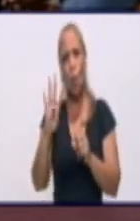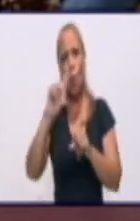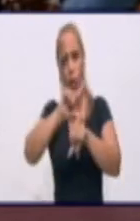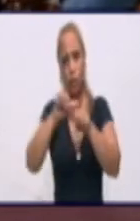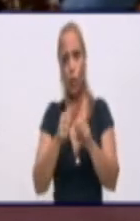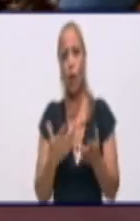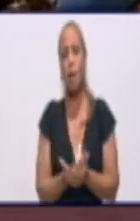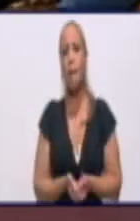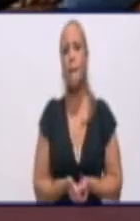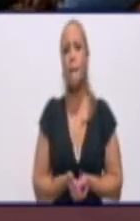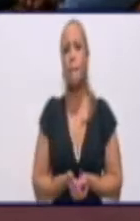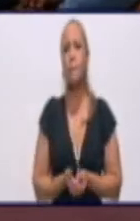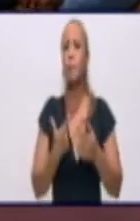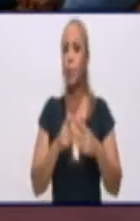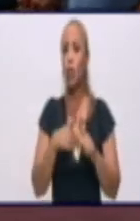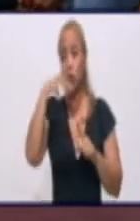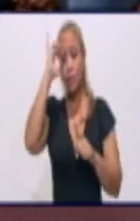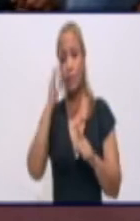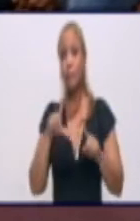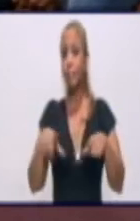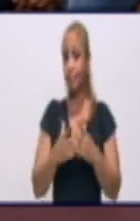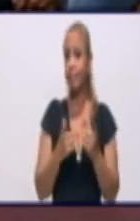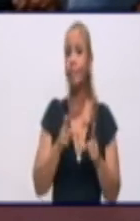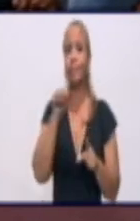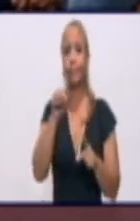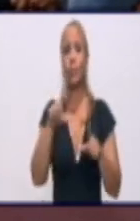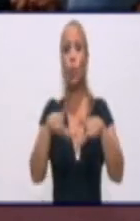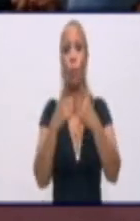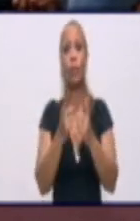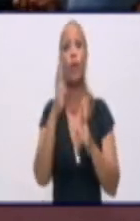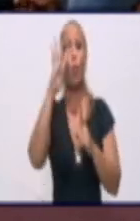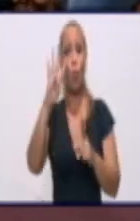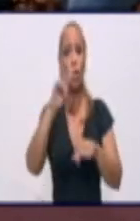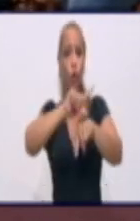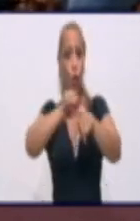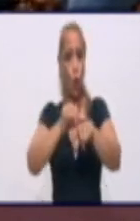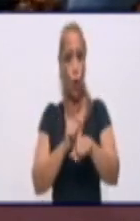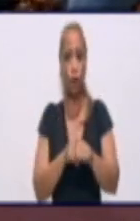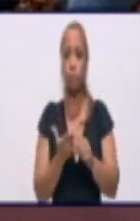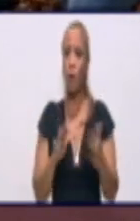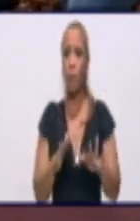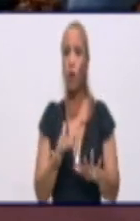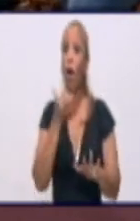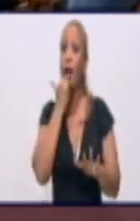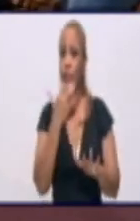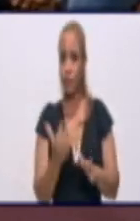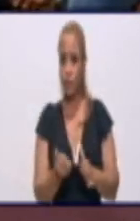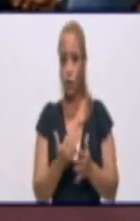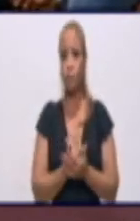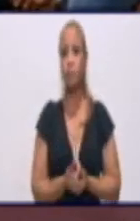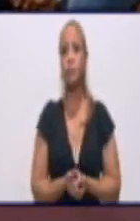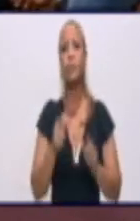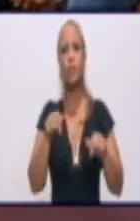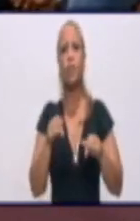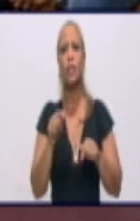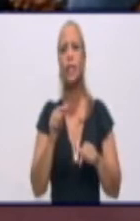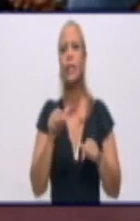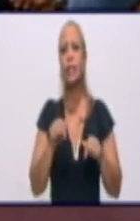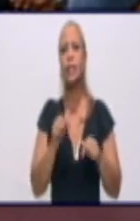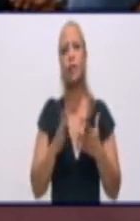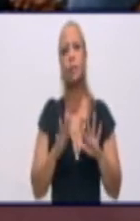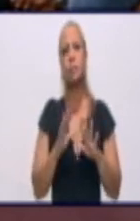Sí, tratando de cumplir con el requisito de 4 horas como máximo cada circuito. En este minuto había 15 megawatts, o sea, en la